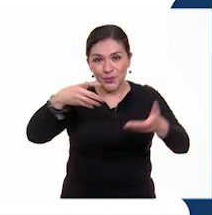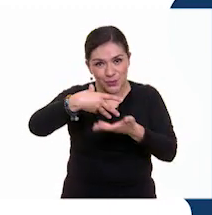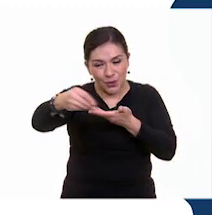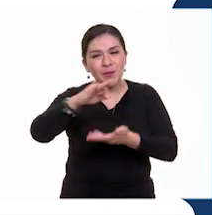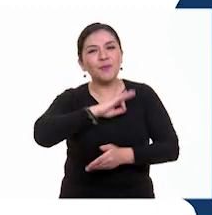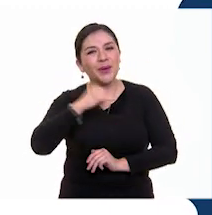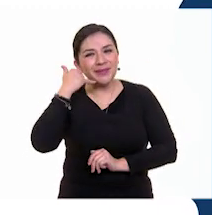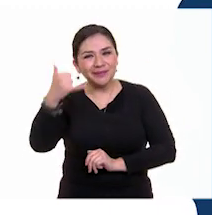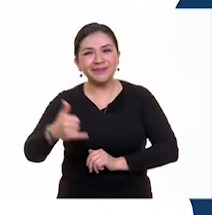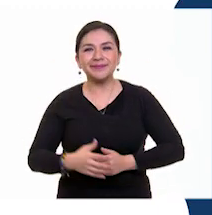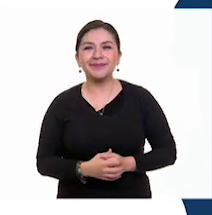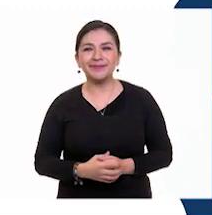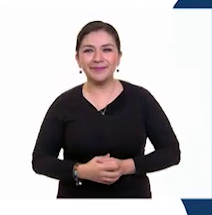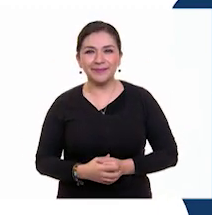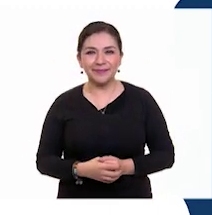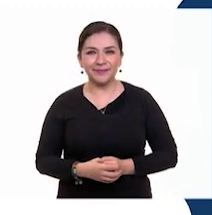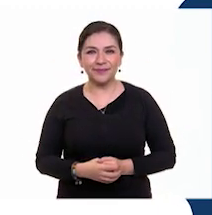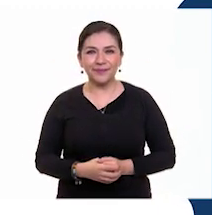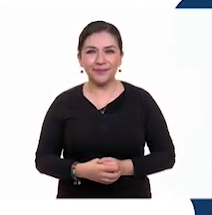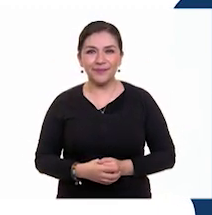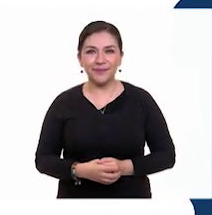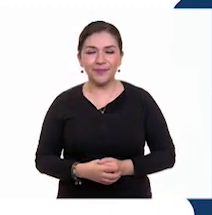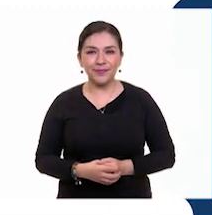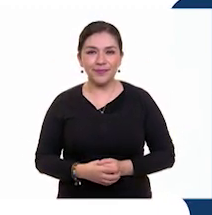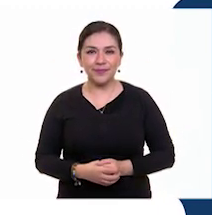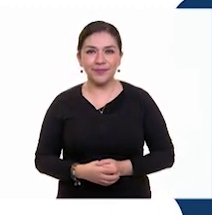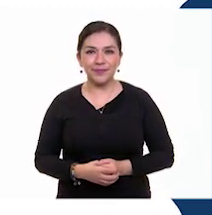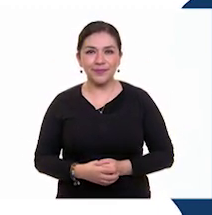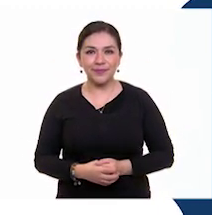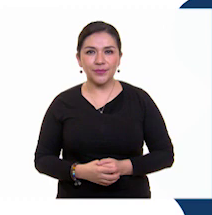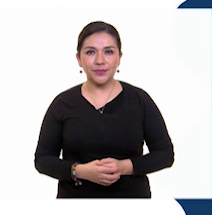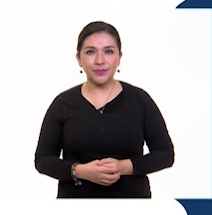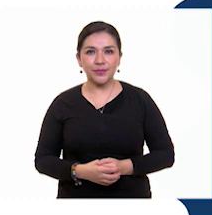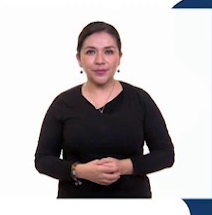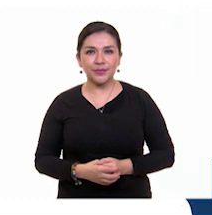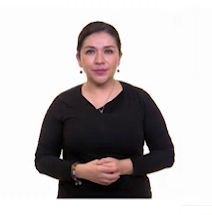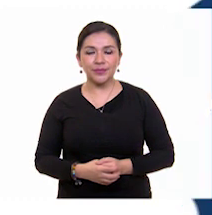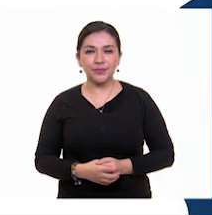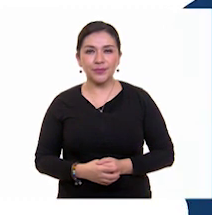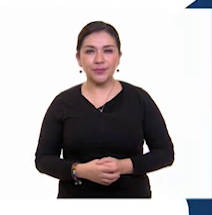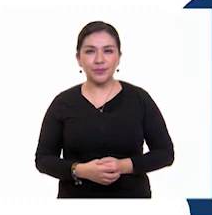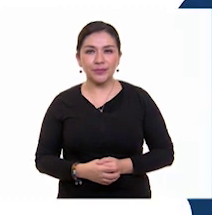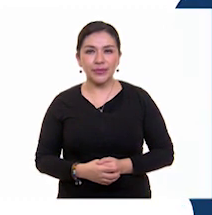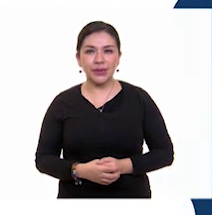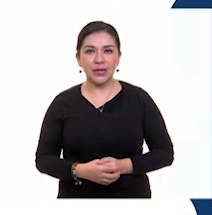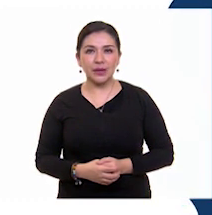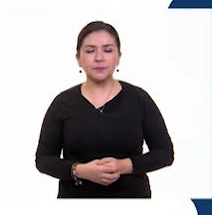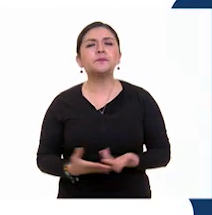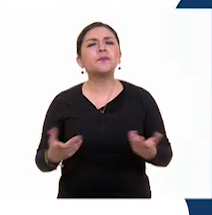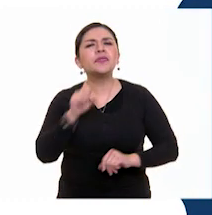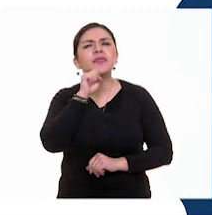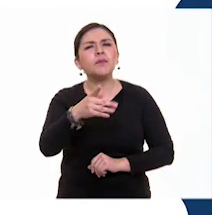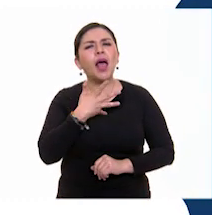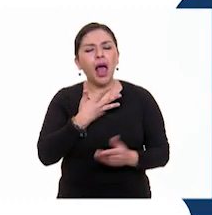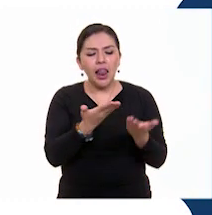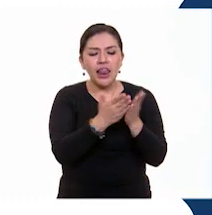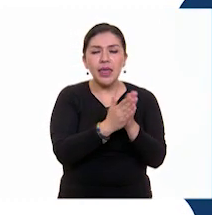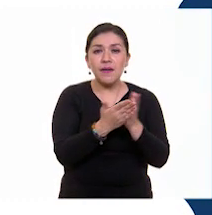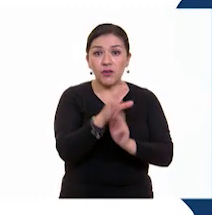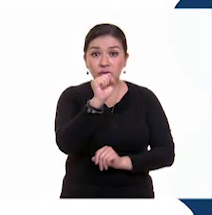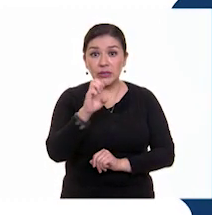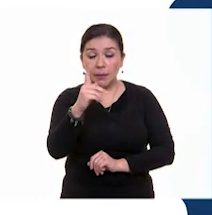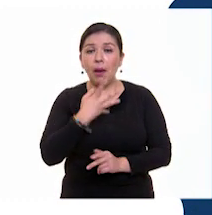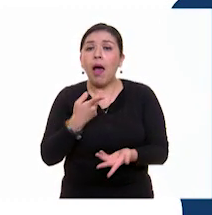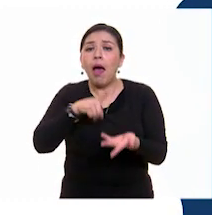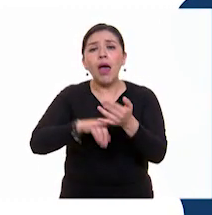55 41 72 04 13, con 100 líneas. También puedes encontrar los libros de texto